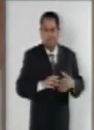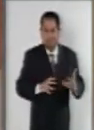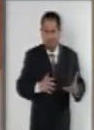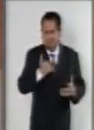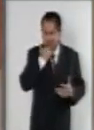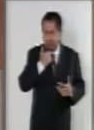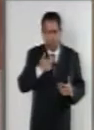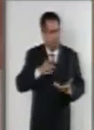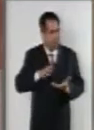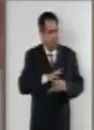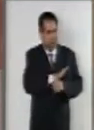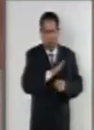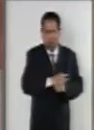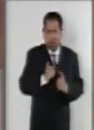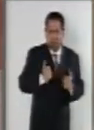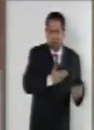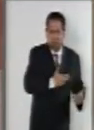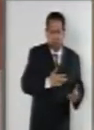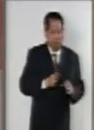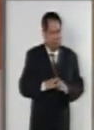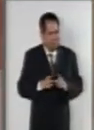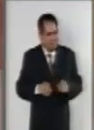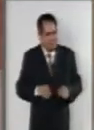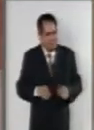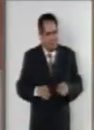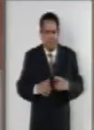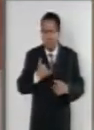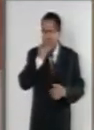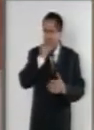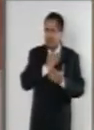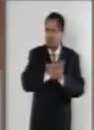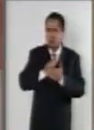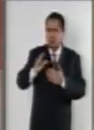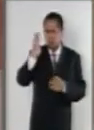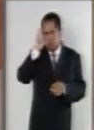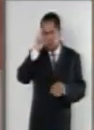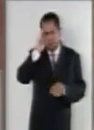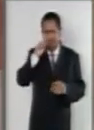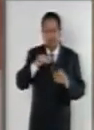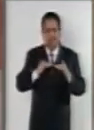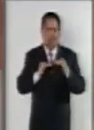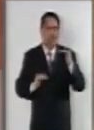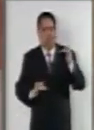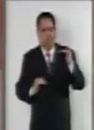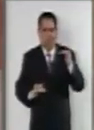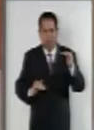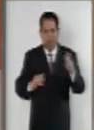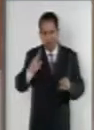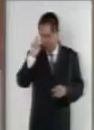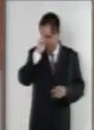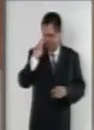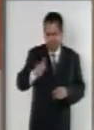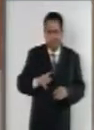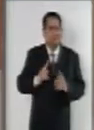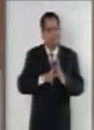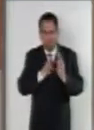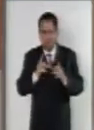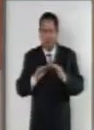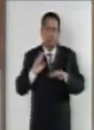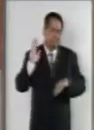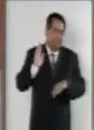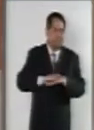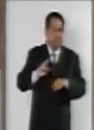condiciones económicas de privilegio. Esto es exacerbar la desigualdad, abrir la brecha entre